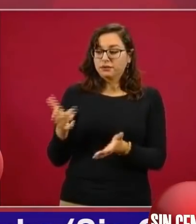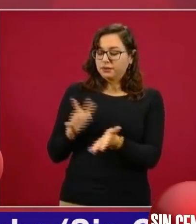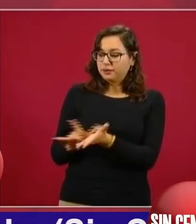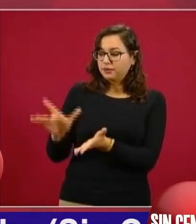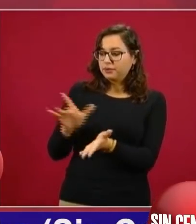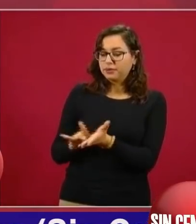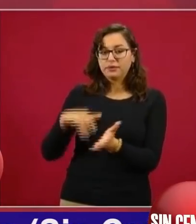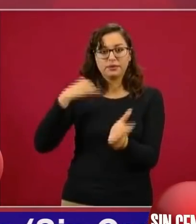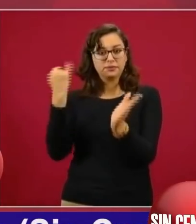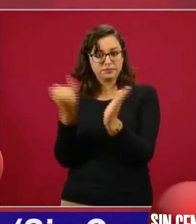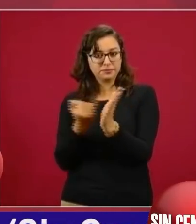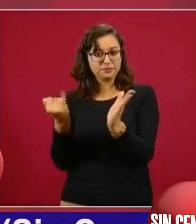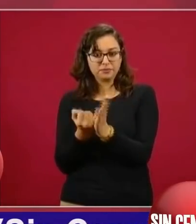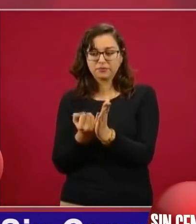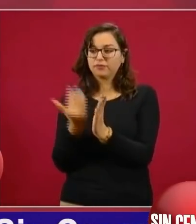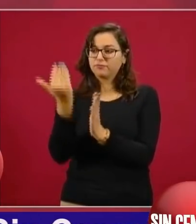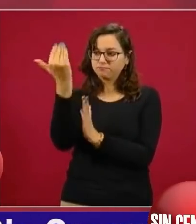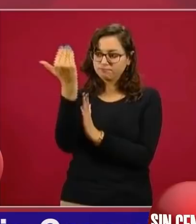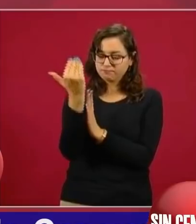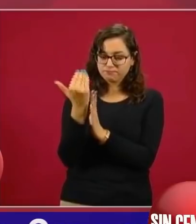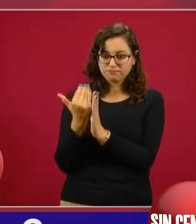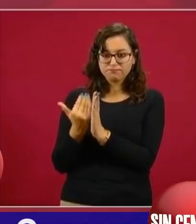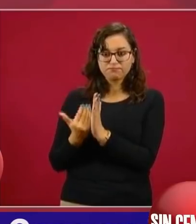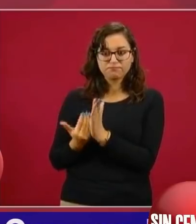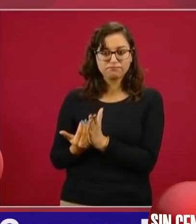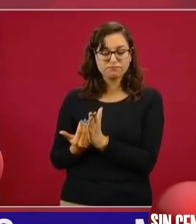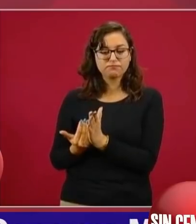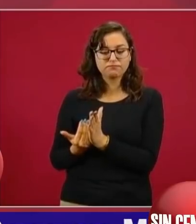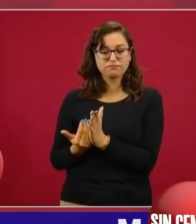reduciendo los impuestos que paga. Antes